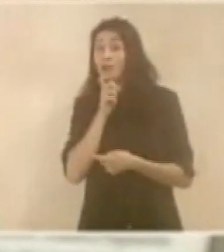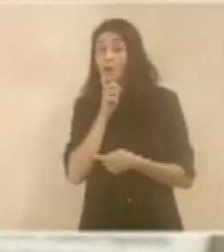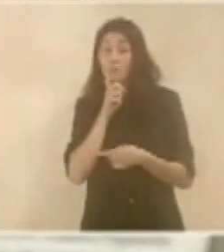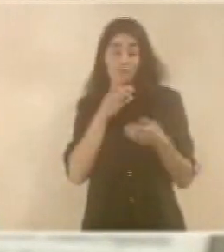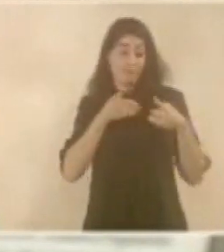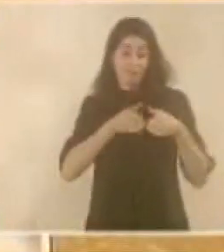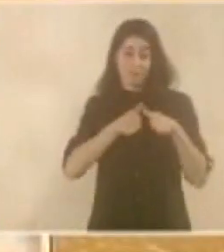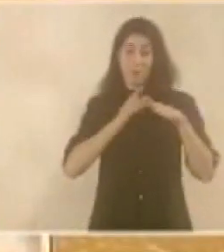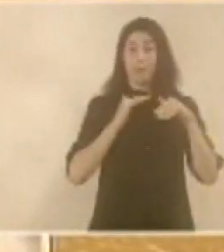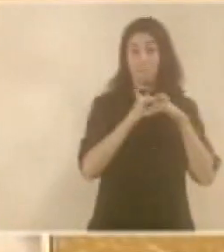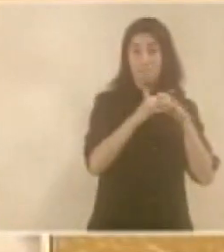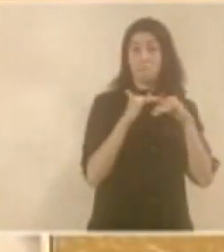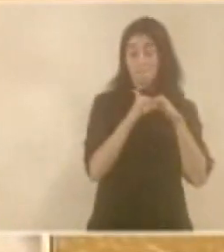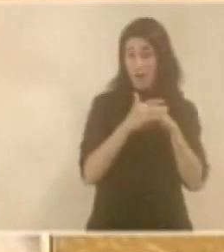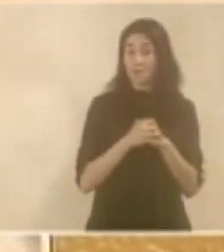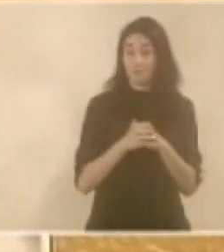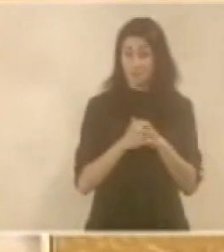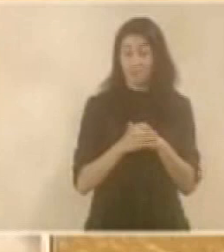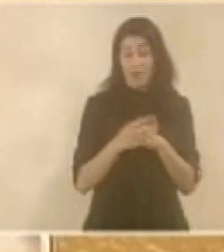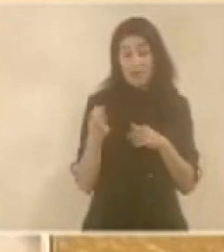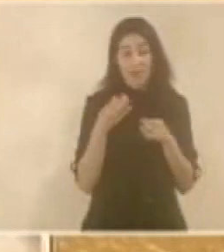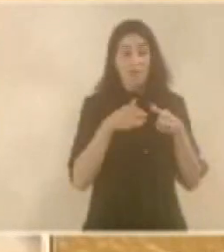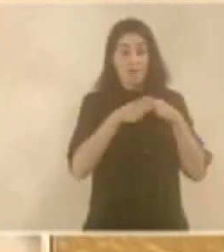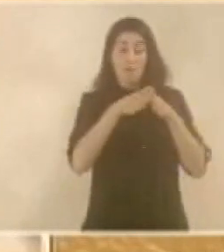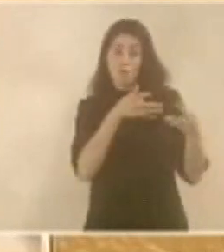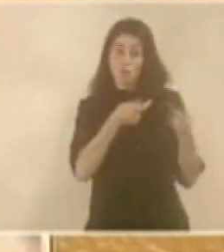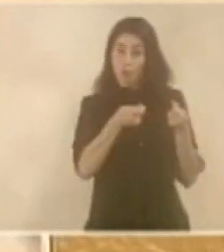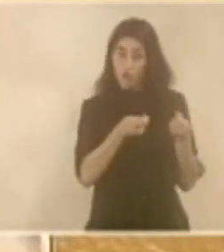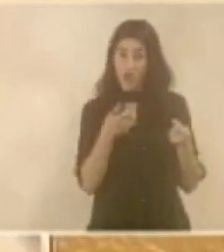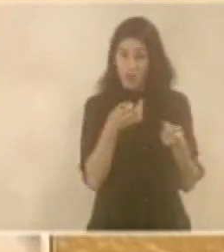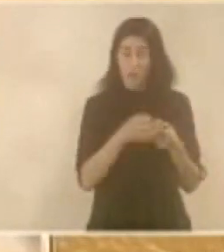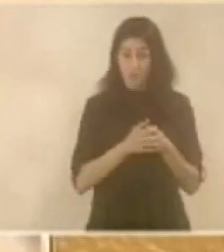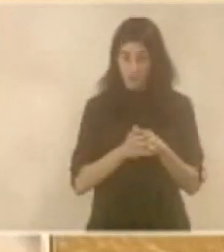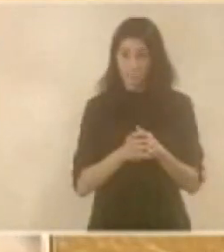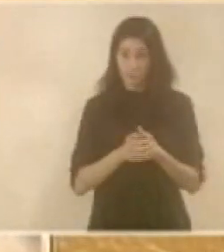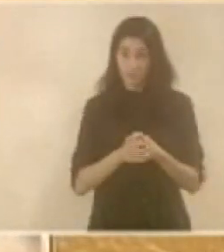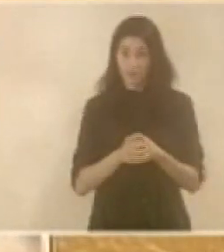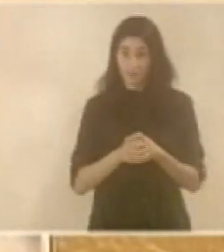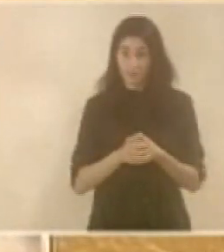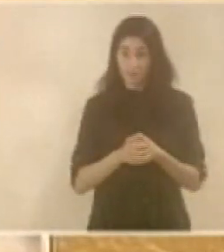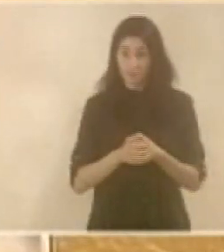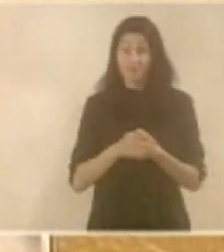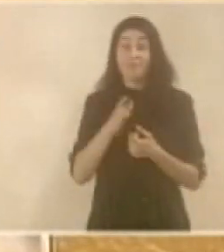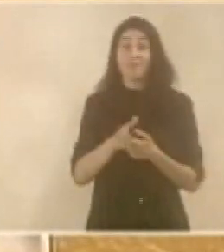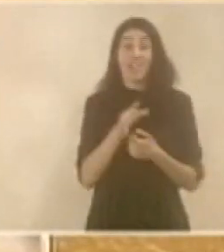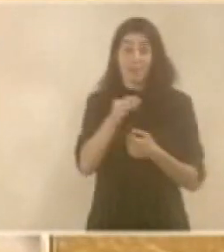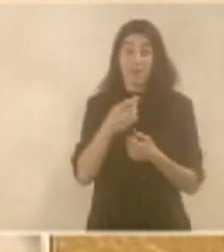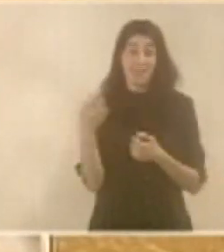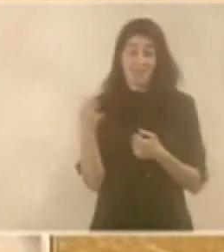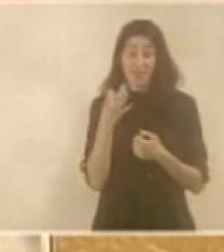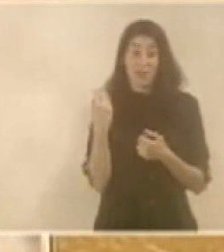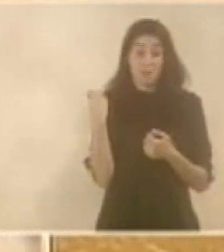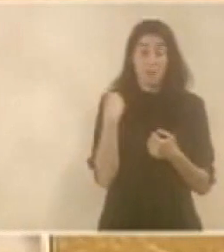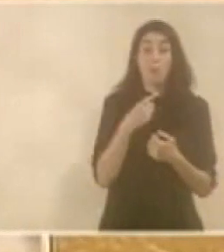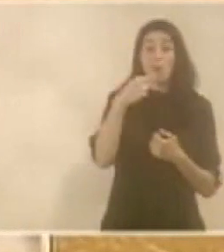ello. Pero también al contrario, necesitaría al menos esos 2 días para progresar hacia Guadix y abrir así el camino